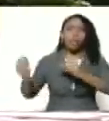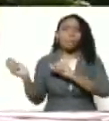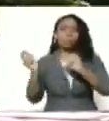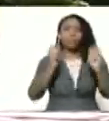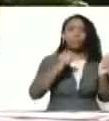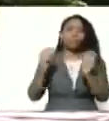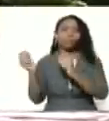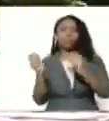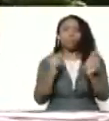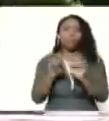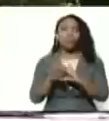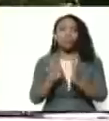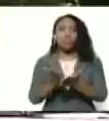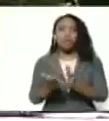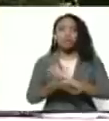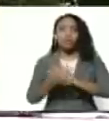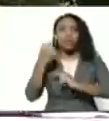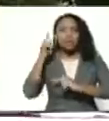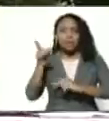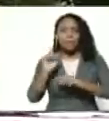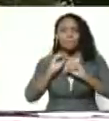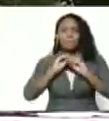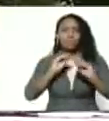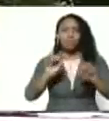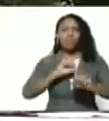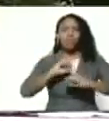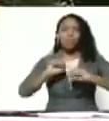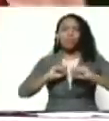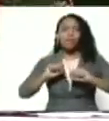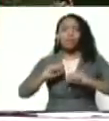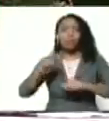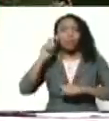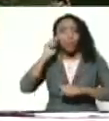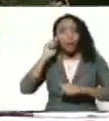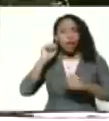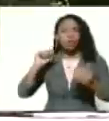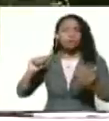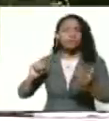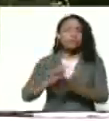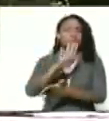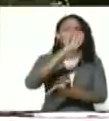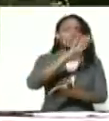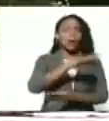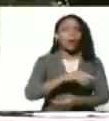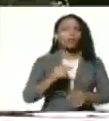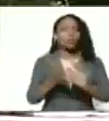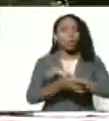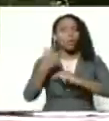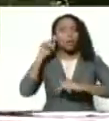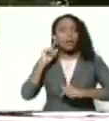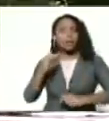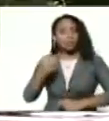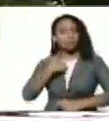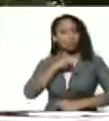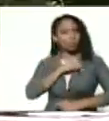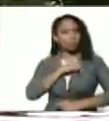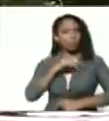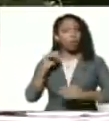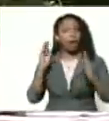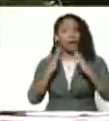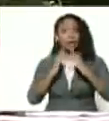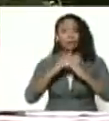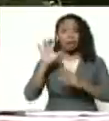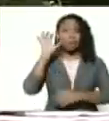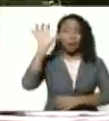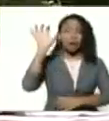geopolítica planetaria, para llamar este movimiento de mujeres a un salto adelante. Y en el caso nuestro, los hogares de la